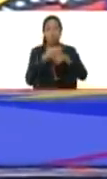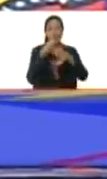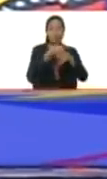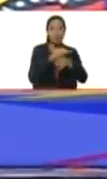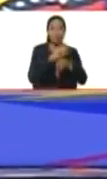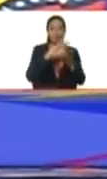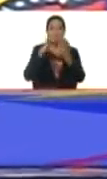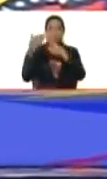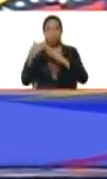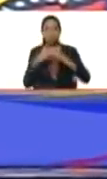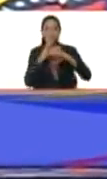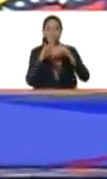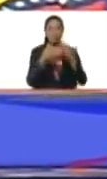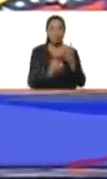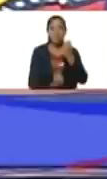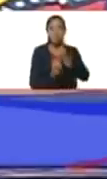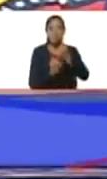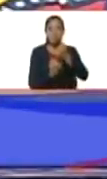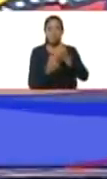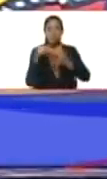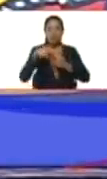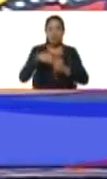gobiernos comunitarios de base.